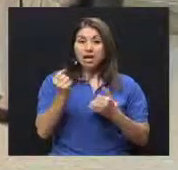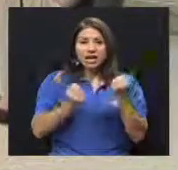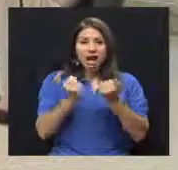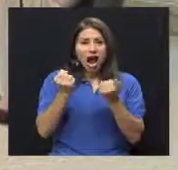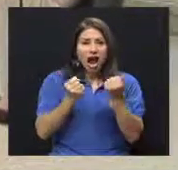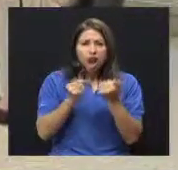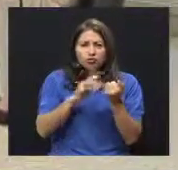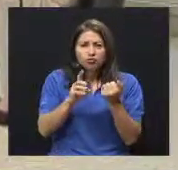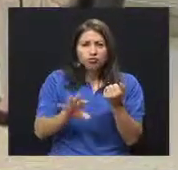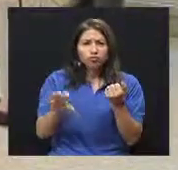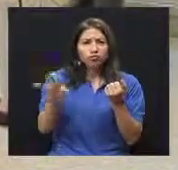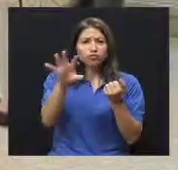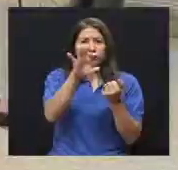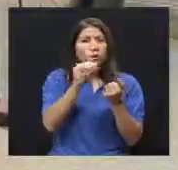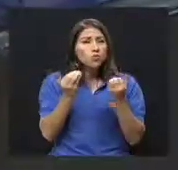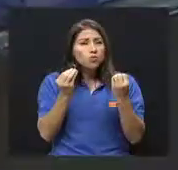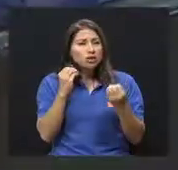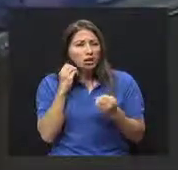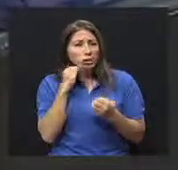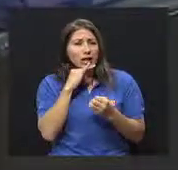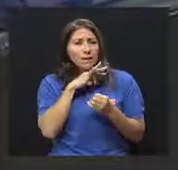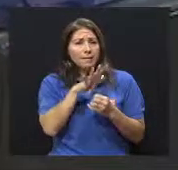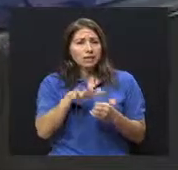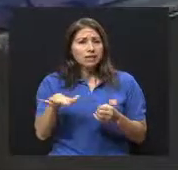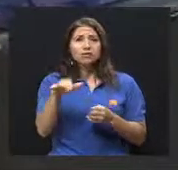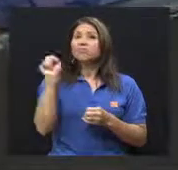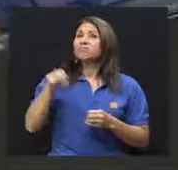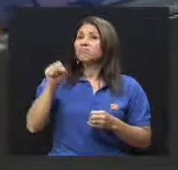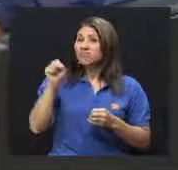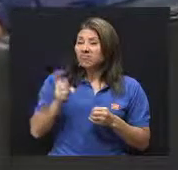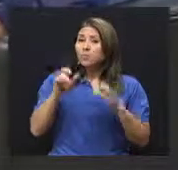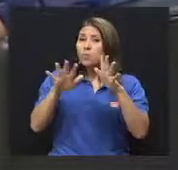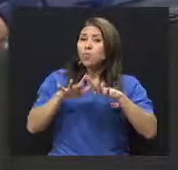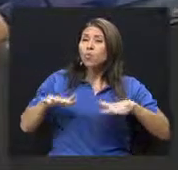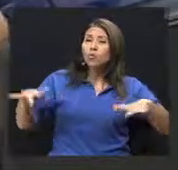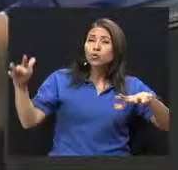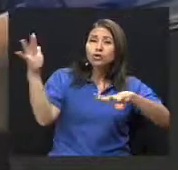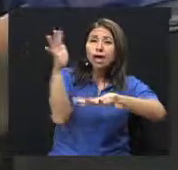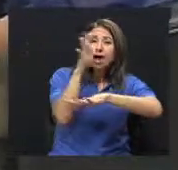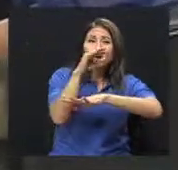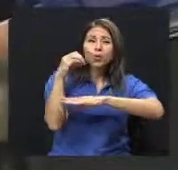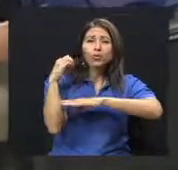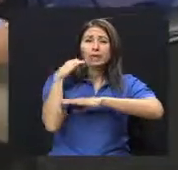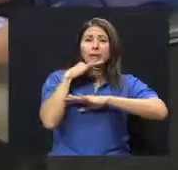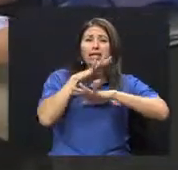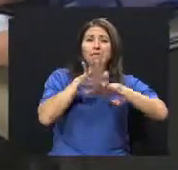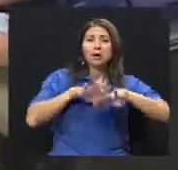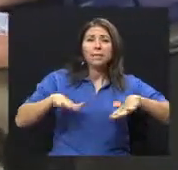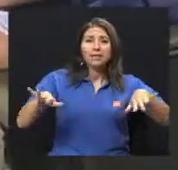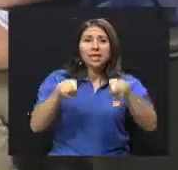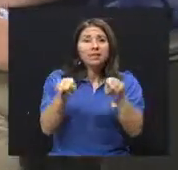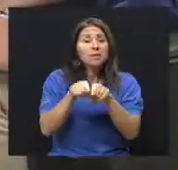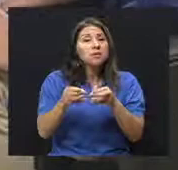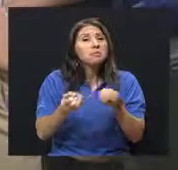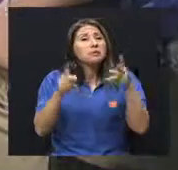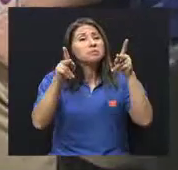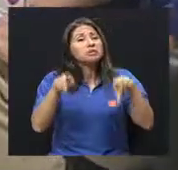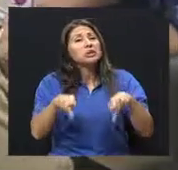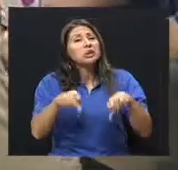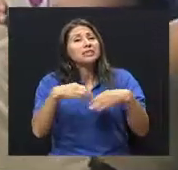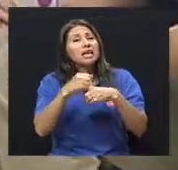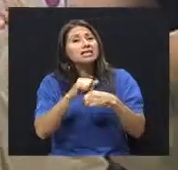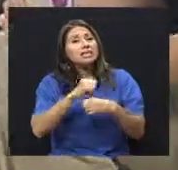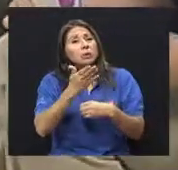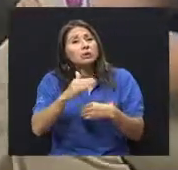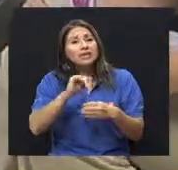carros. ¿Vos sentís que hay como mucha contaminación ahora? Sí, hay mucha contaminación ambiental, delincuencia. También los